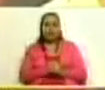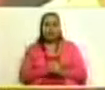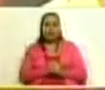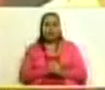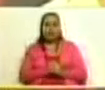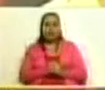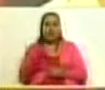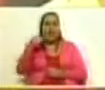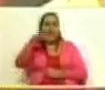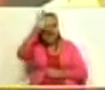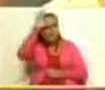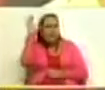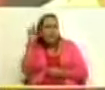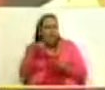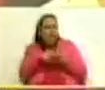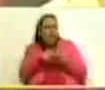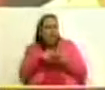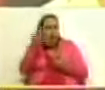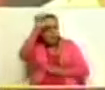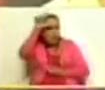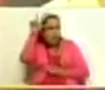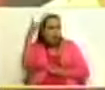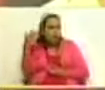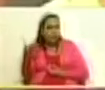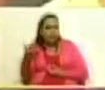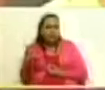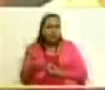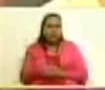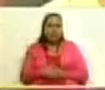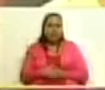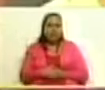¿Tenemos un Capriles? ¿Tenemos un Leopoldo López?